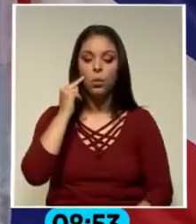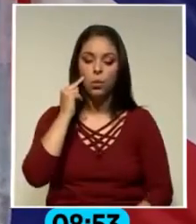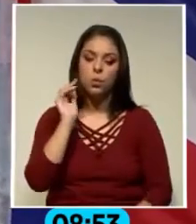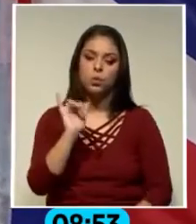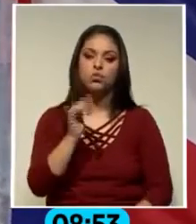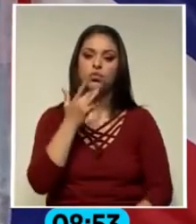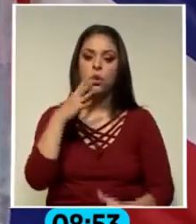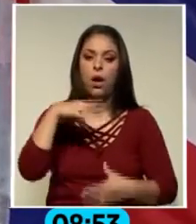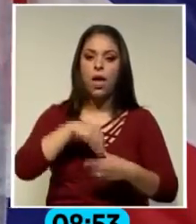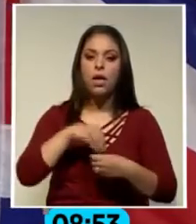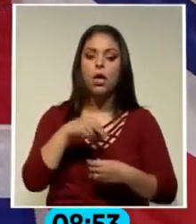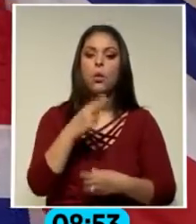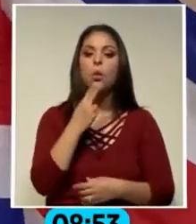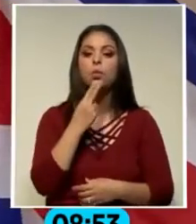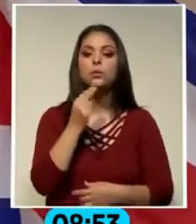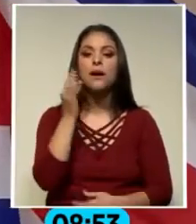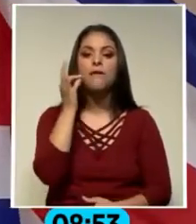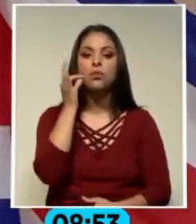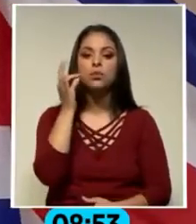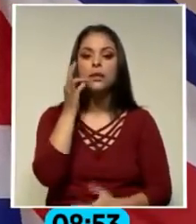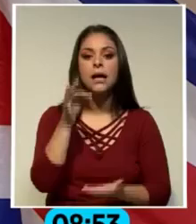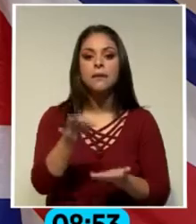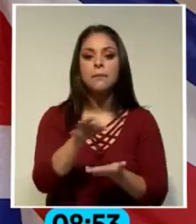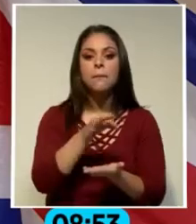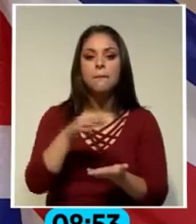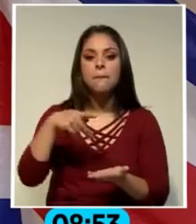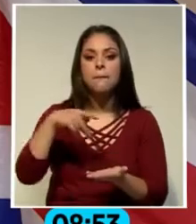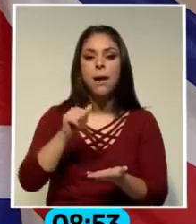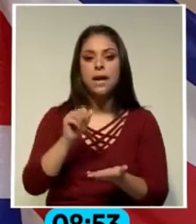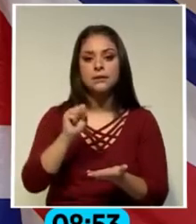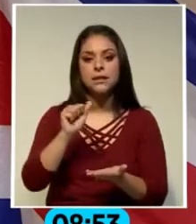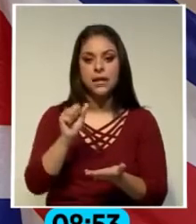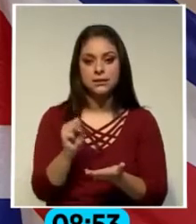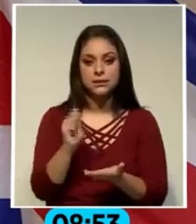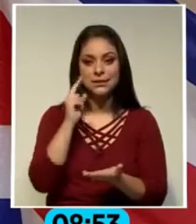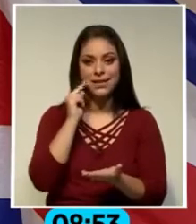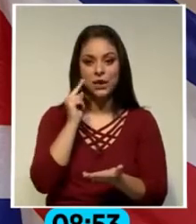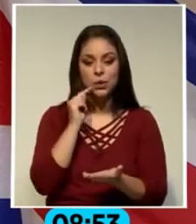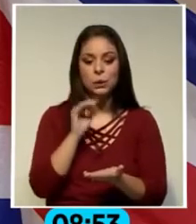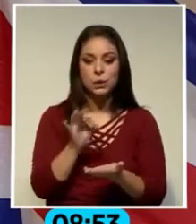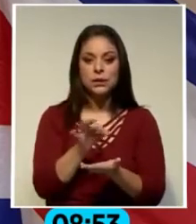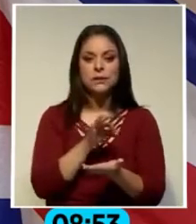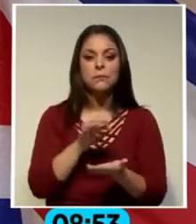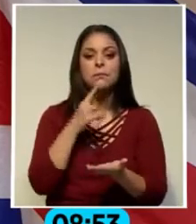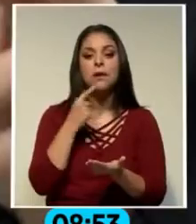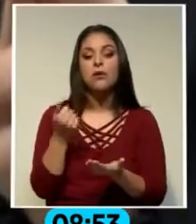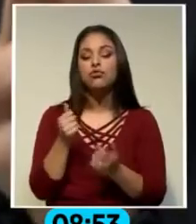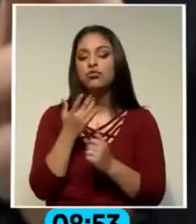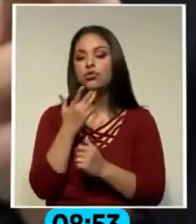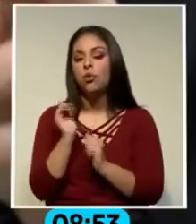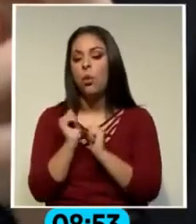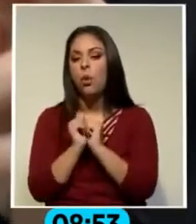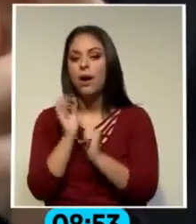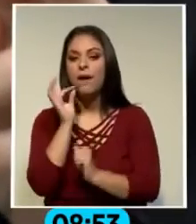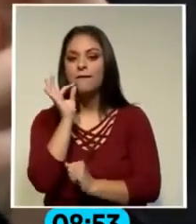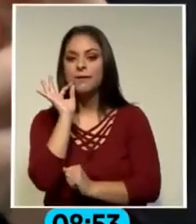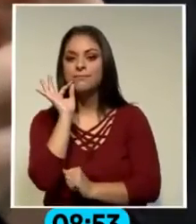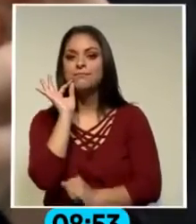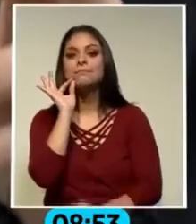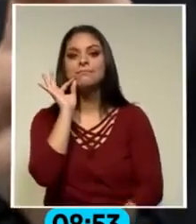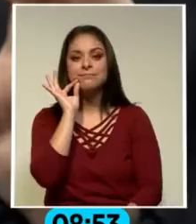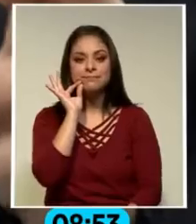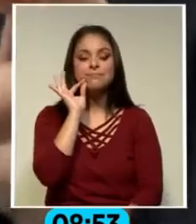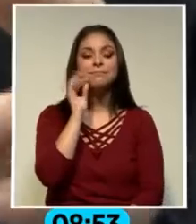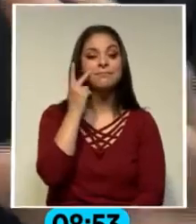de frutas y pasas. Apenas, dice que apenas para acompañar un cafecito delicioso. Entonces